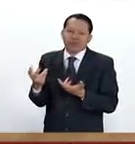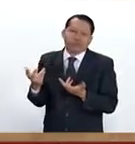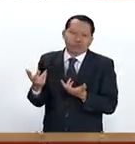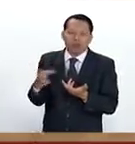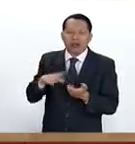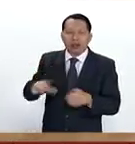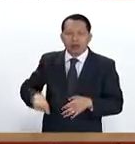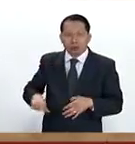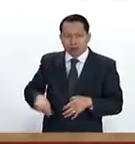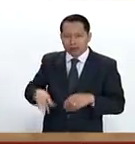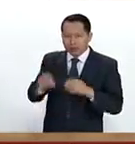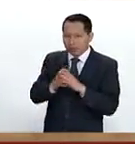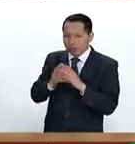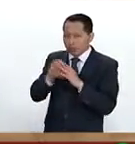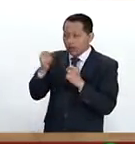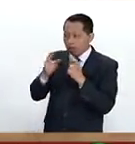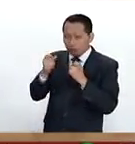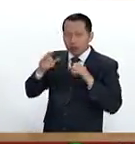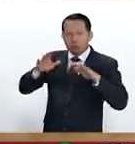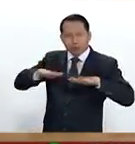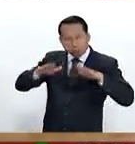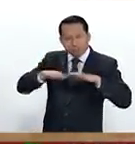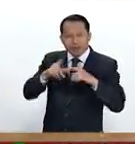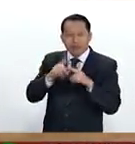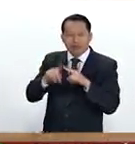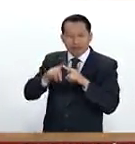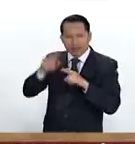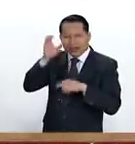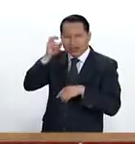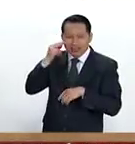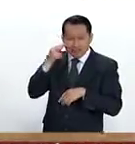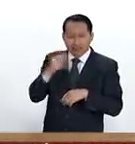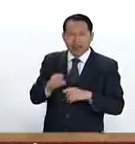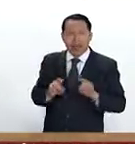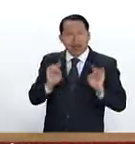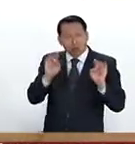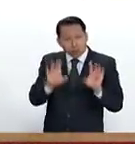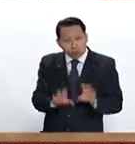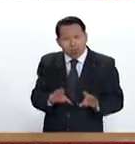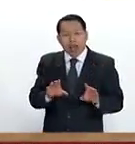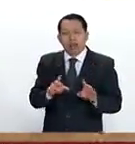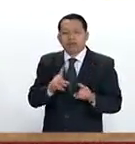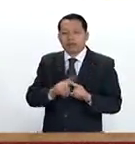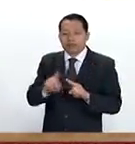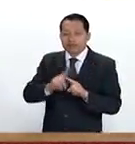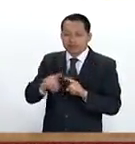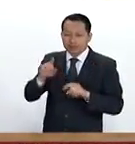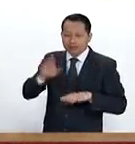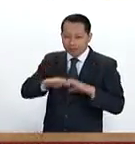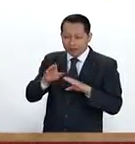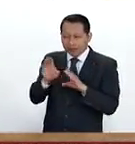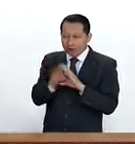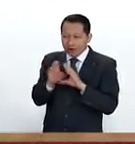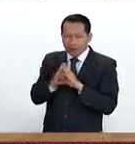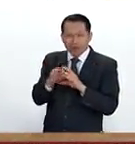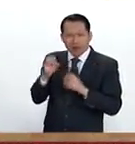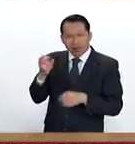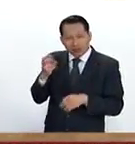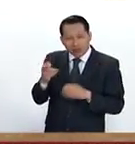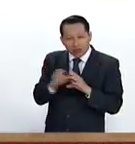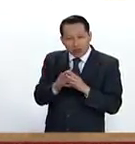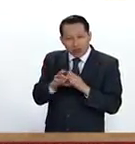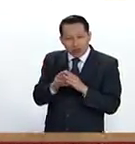los gobiernos, algunos gobiernos musulmanes, con China, en fin, ¿no? Con Australia. Con Australia. En fin, de repente él tiene